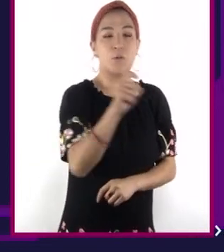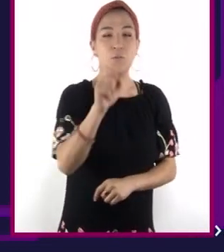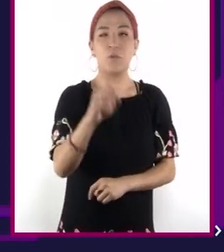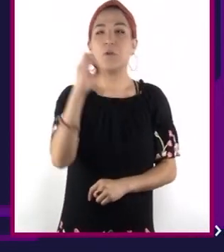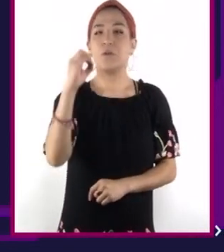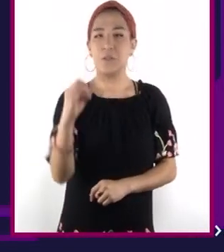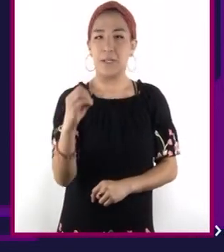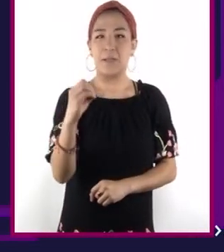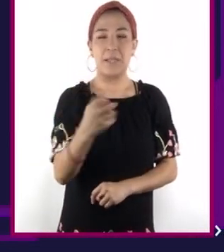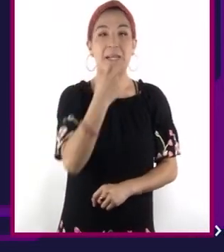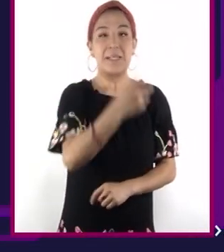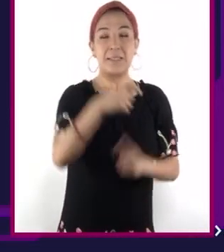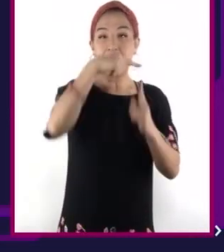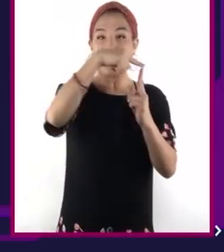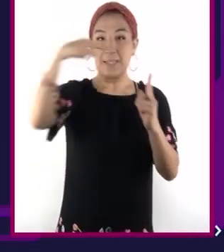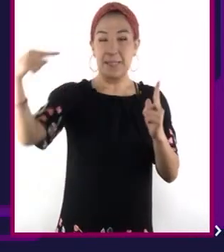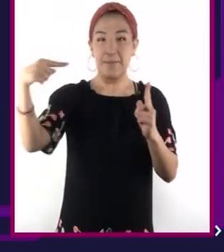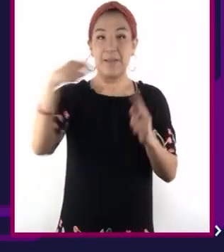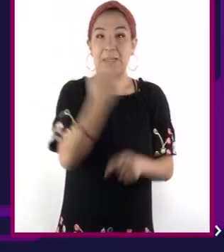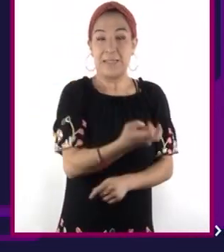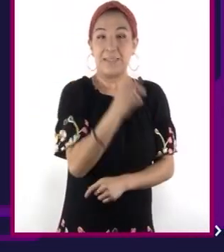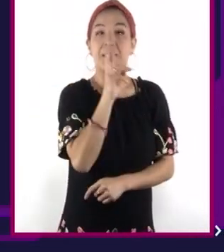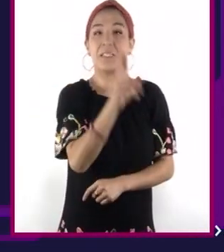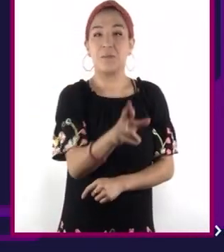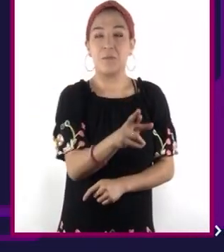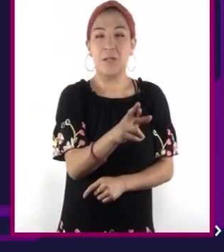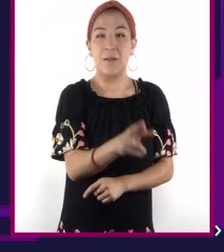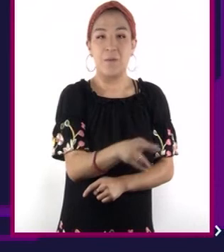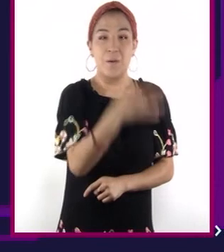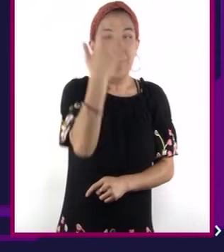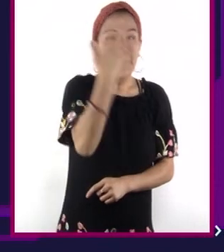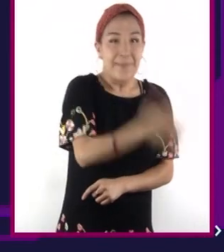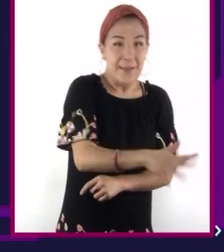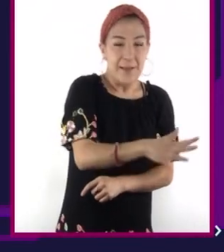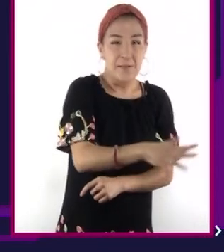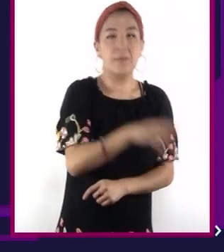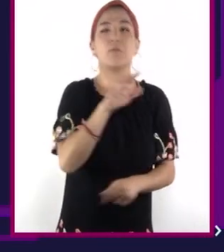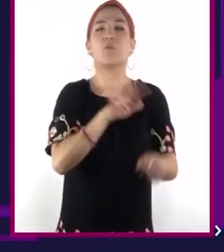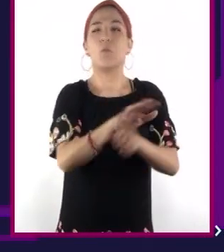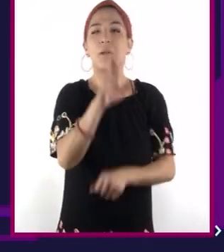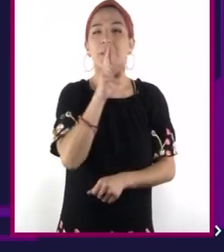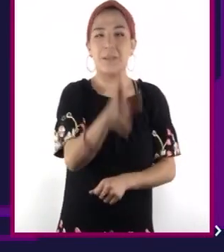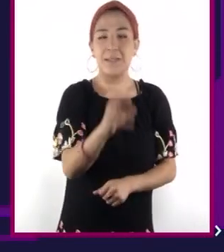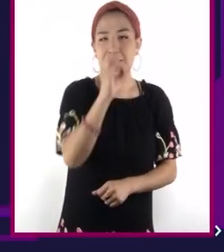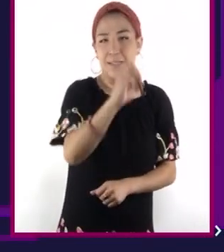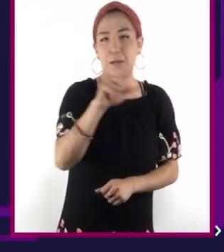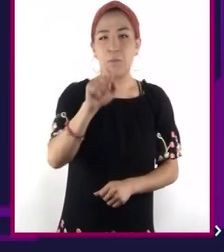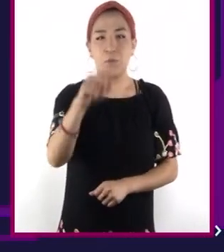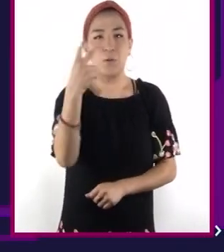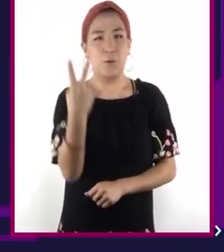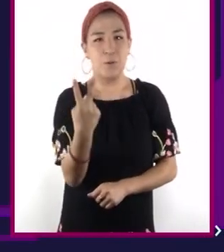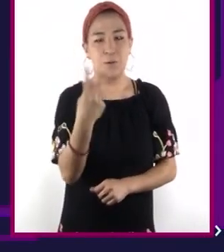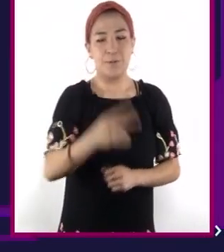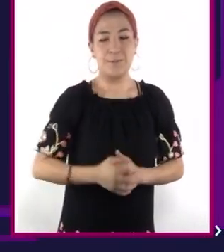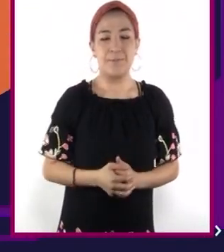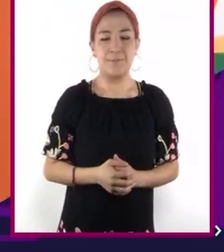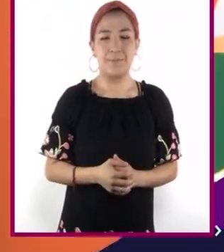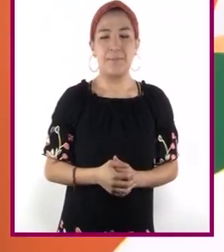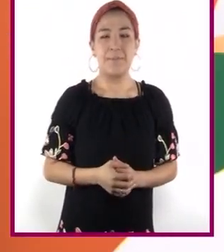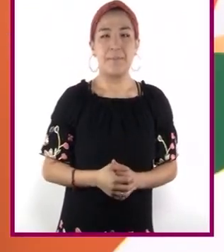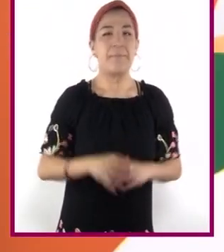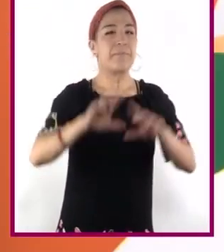2.0. Al dividir este resultado entre 10, se obtiene 0.2.